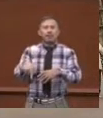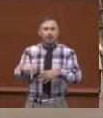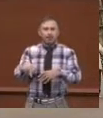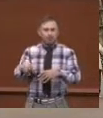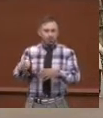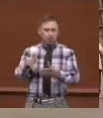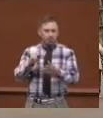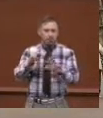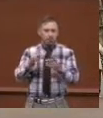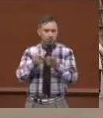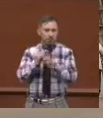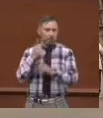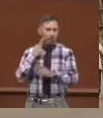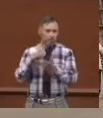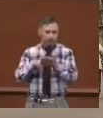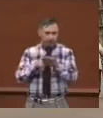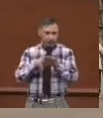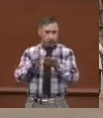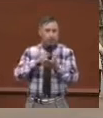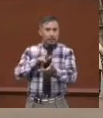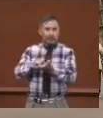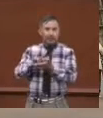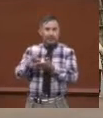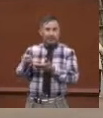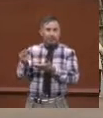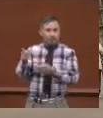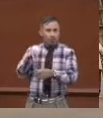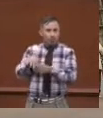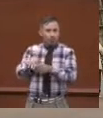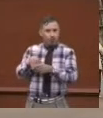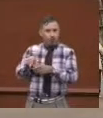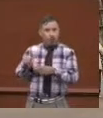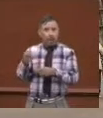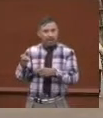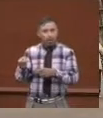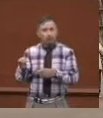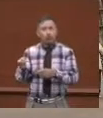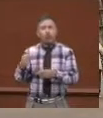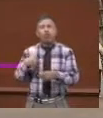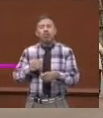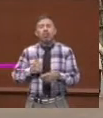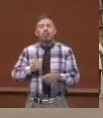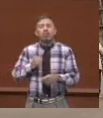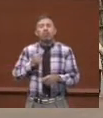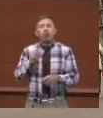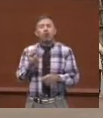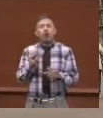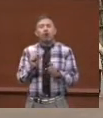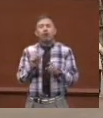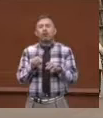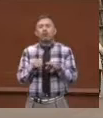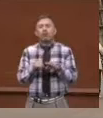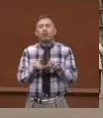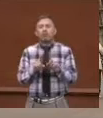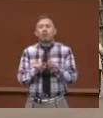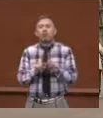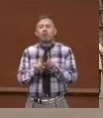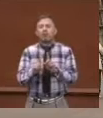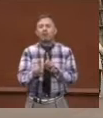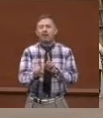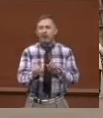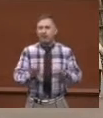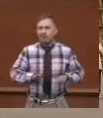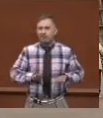acción le dio al Partido Verde una ventaja indebida y grave, pues mientras todos